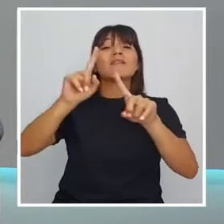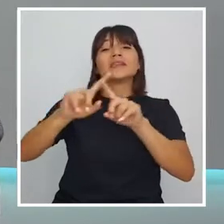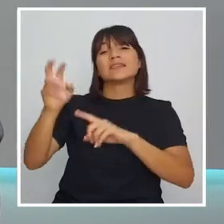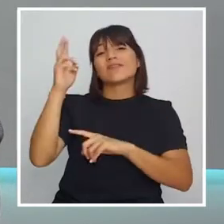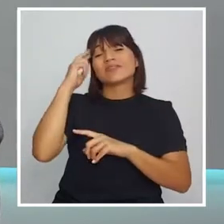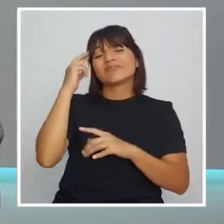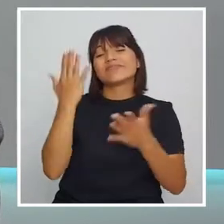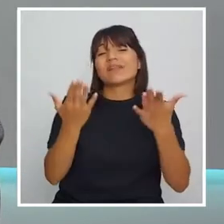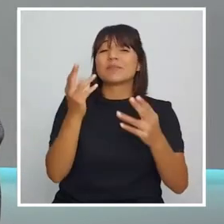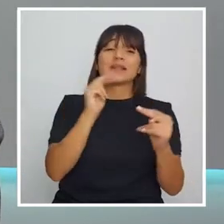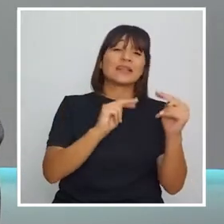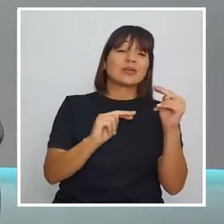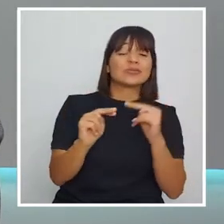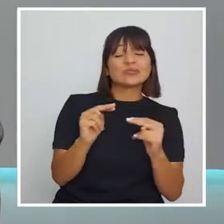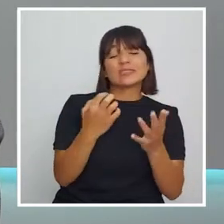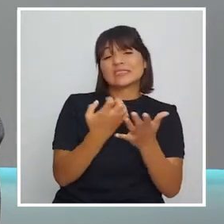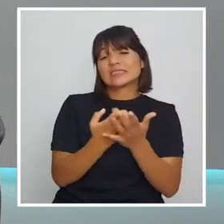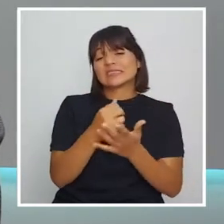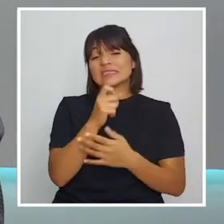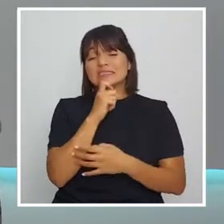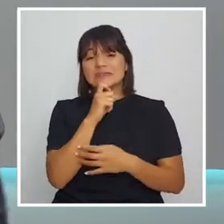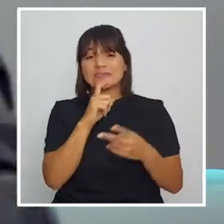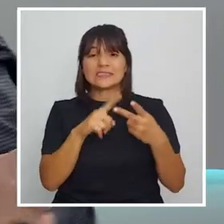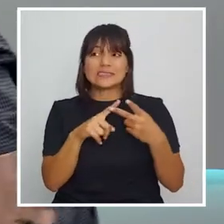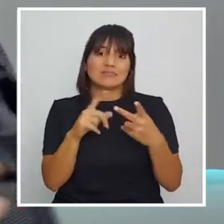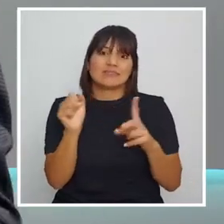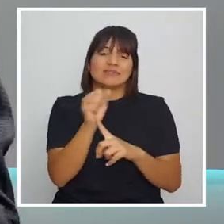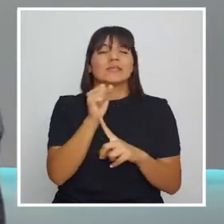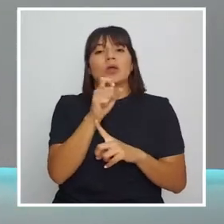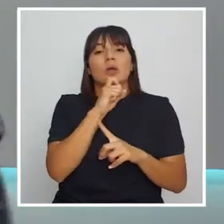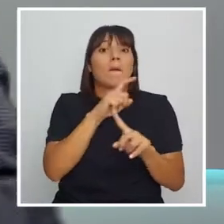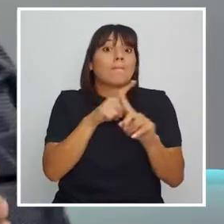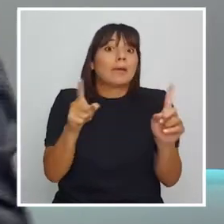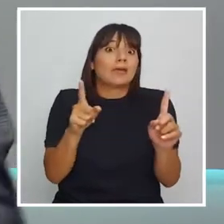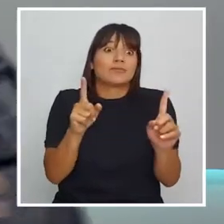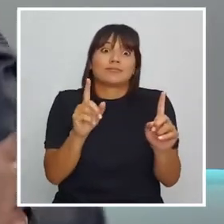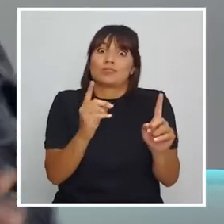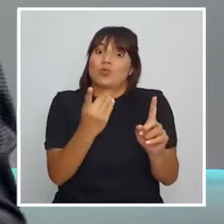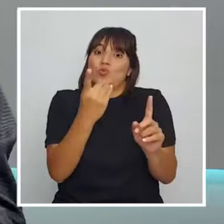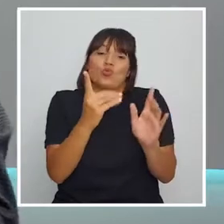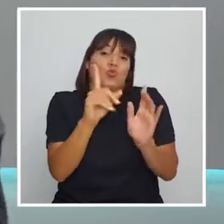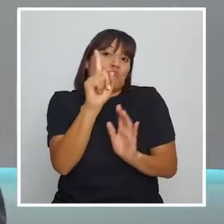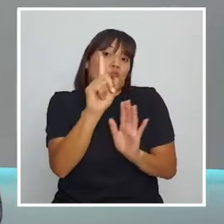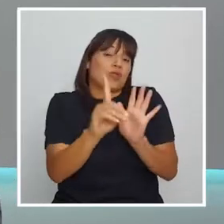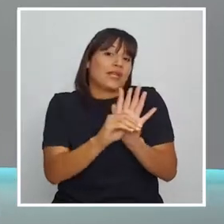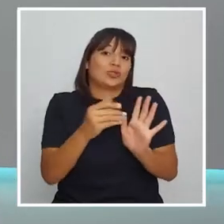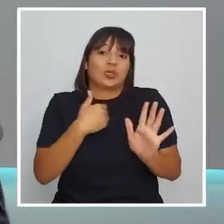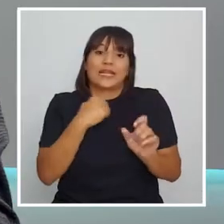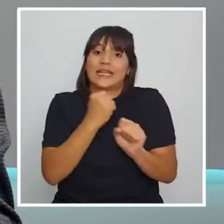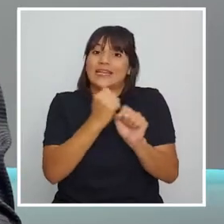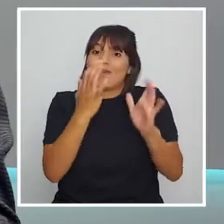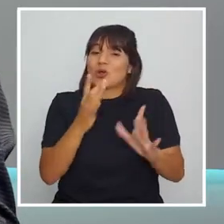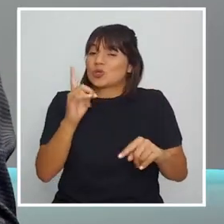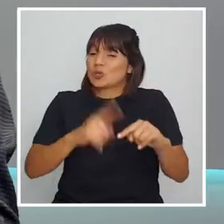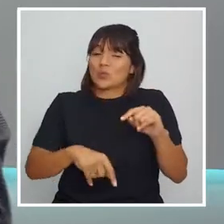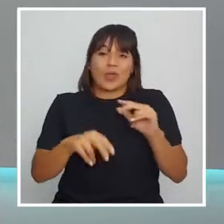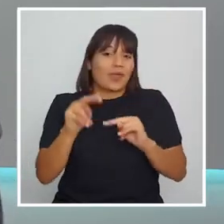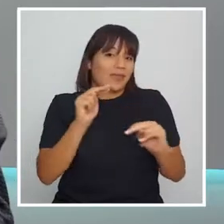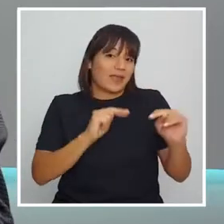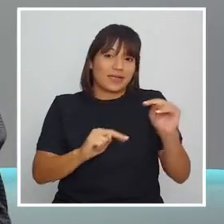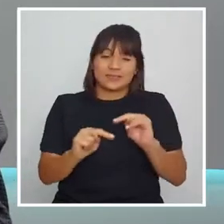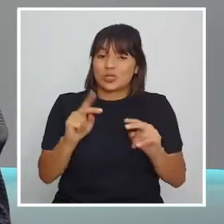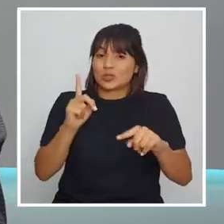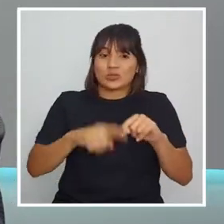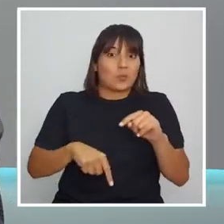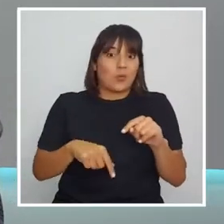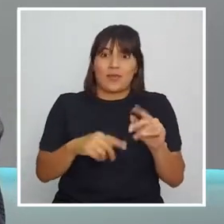la situación ha estado complicada, pero es un derecho del trabajador, o sea, no es negociable, ¿verdad? Ni siquiera es factible que